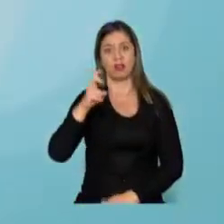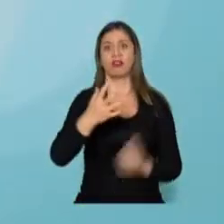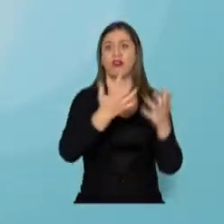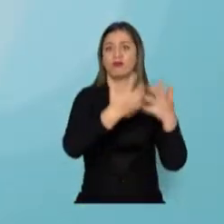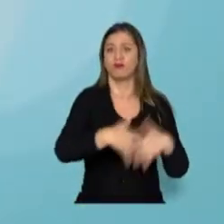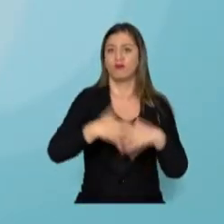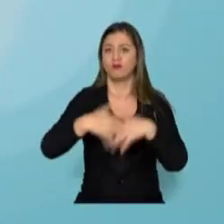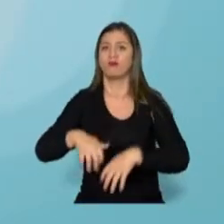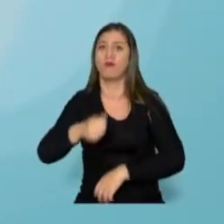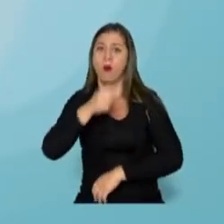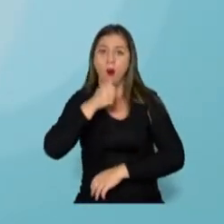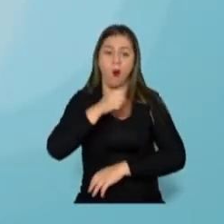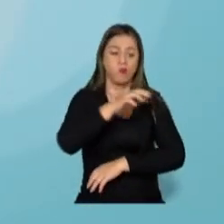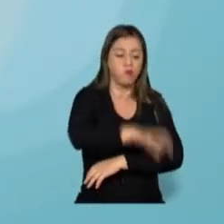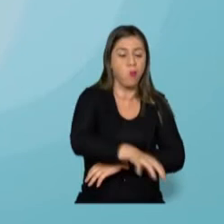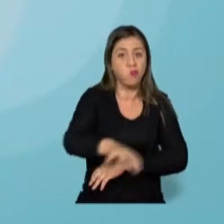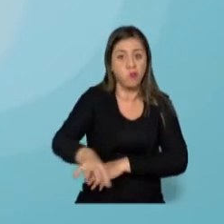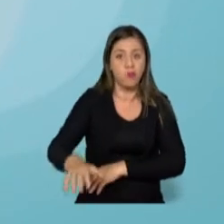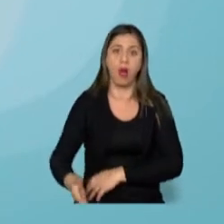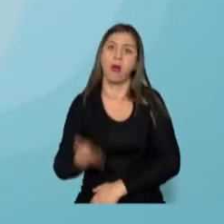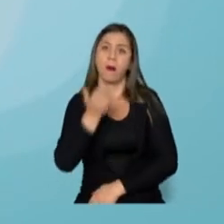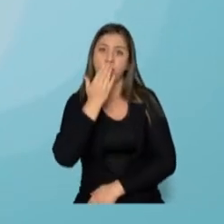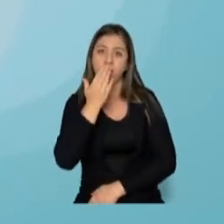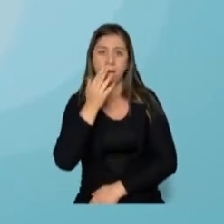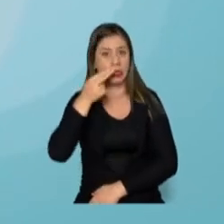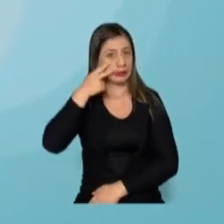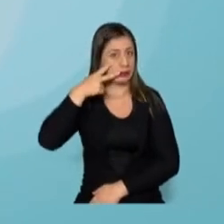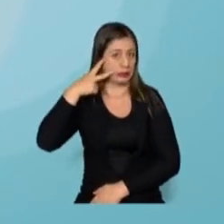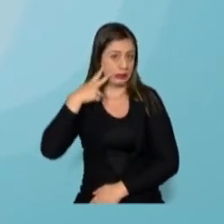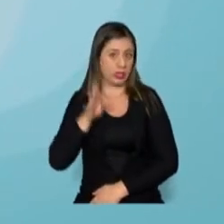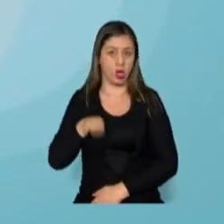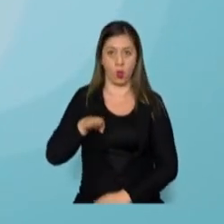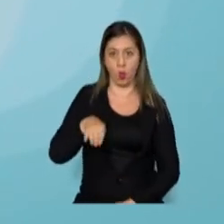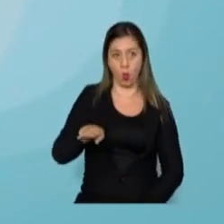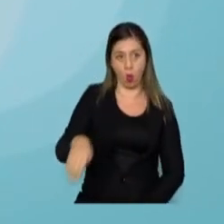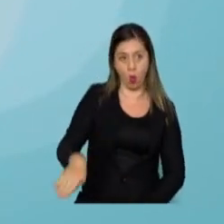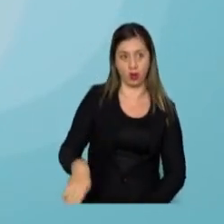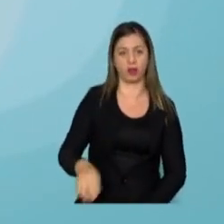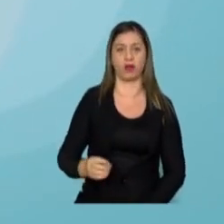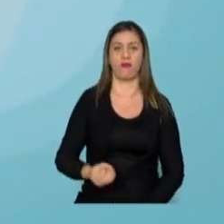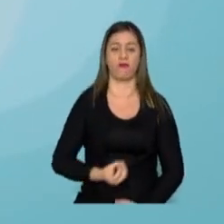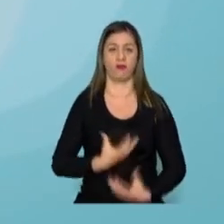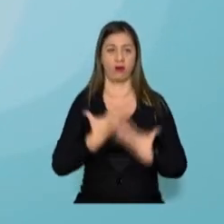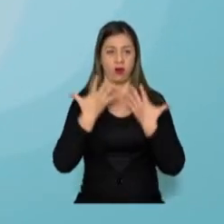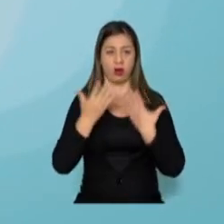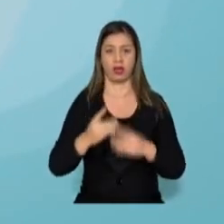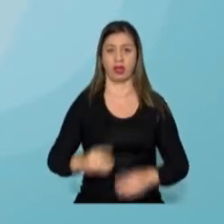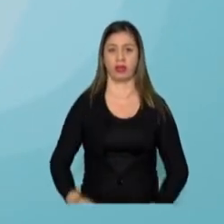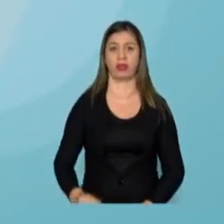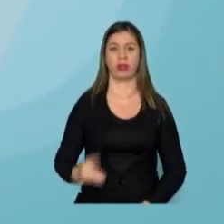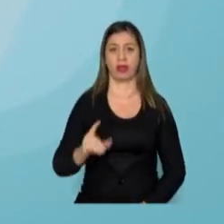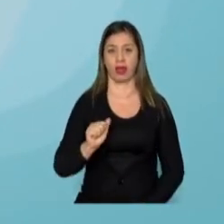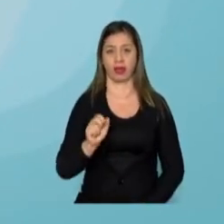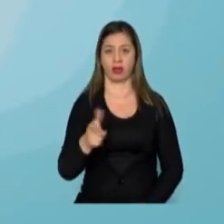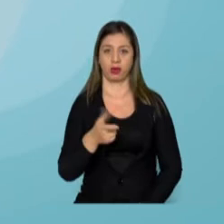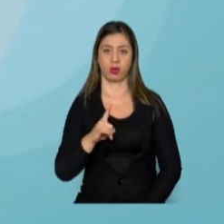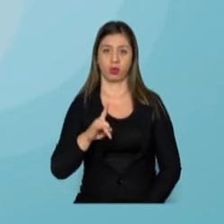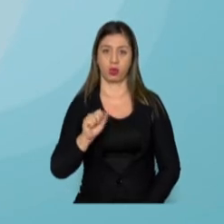agua potable para comunidades indígenas y negras en Buenaventura, Florida, Dagua y Jamundí.